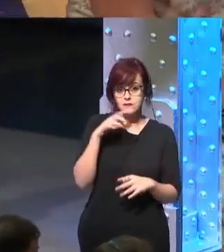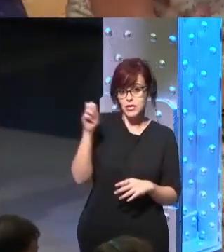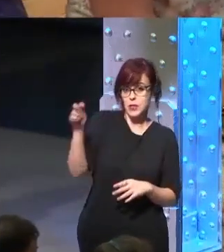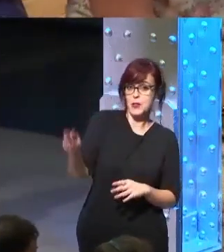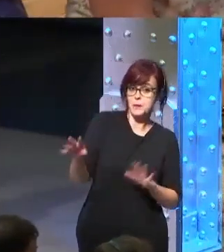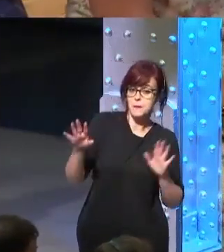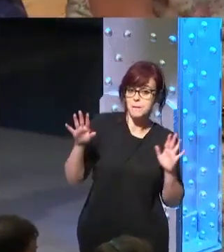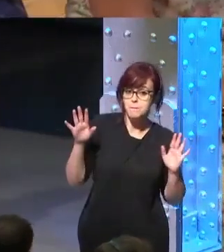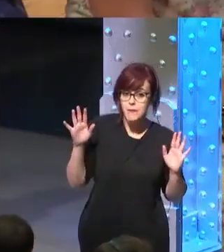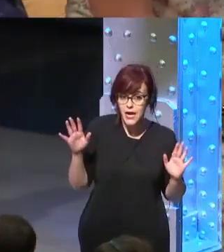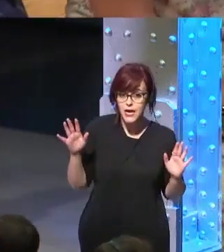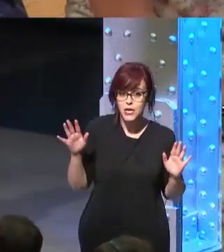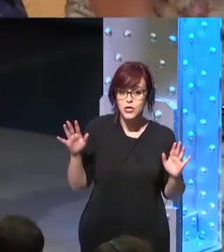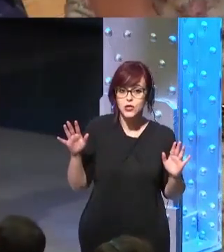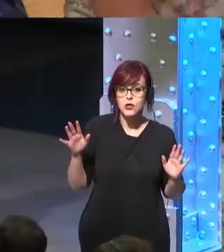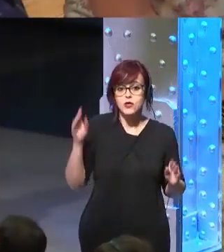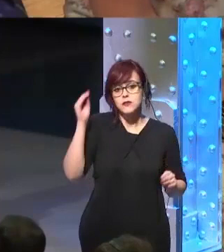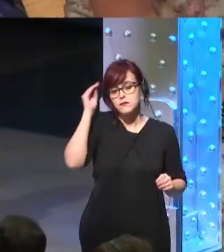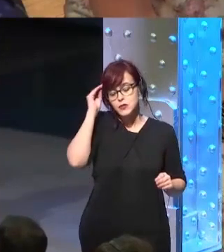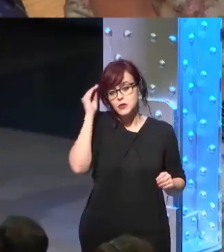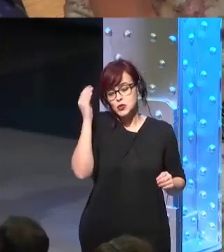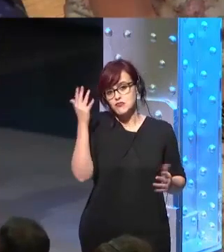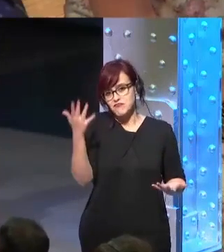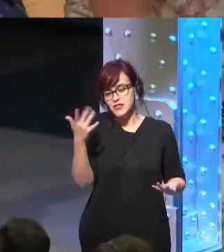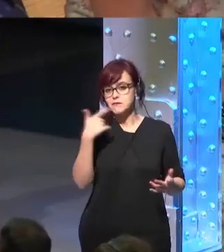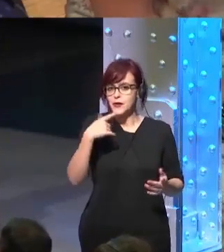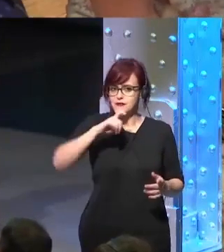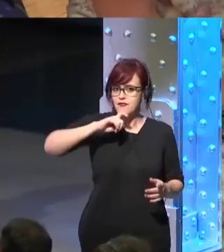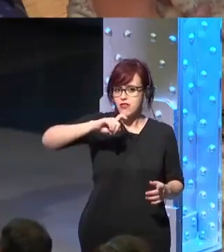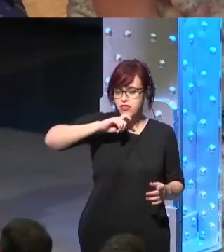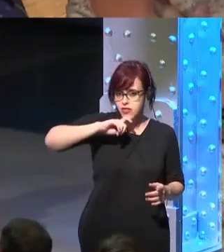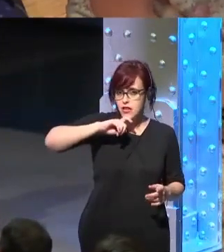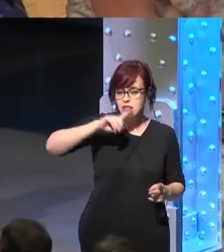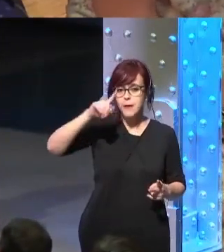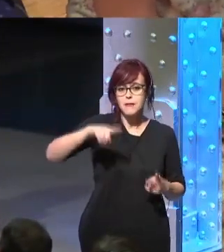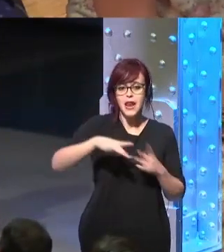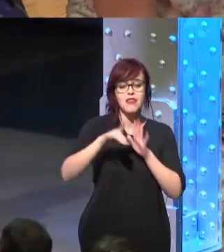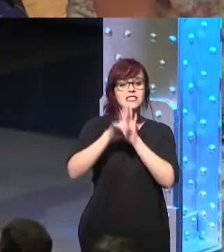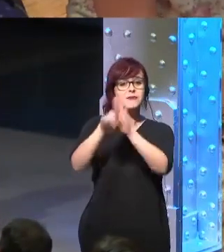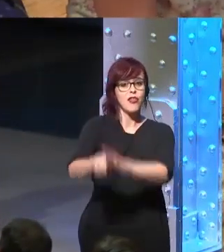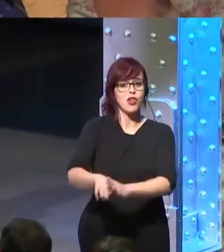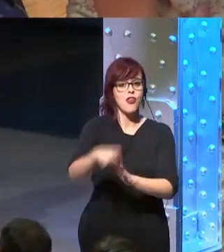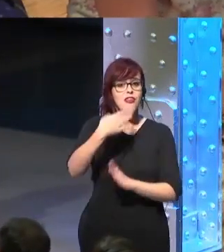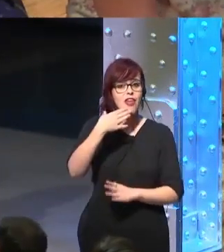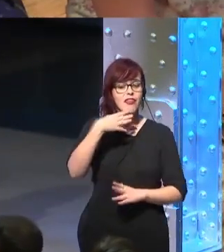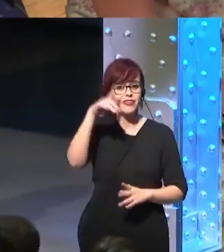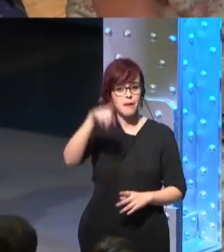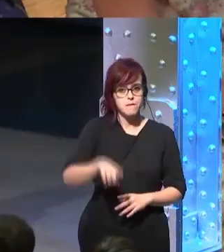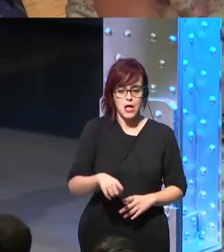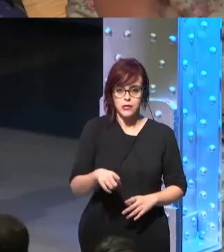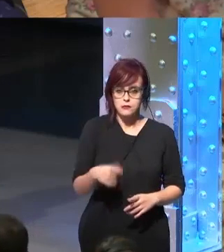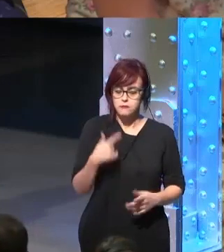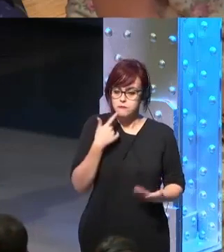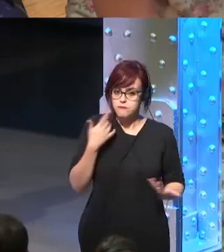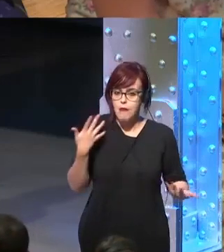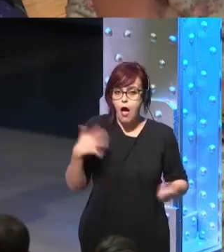pero quizá más, ¿no? Hay una segunda discriminación, que es la de la edad también. Esa es otro